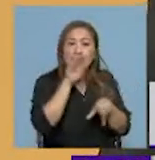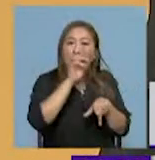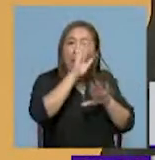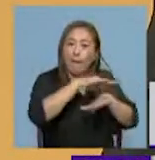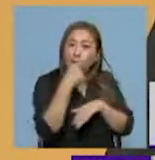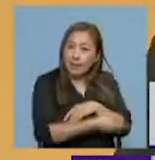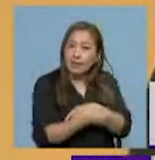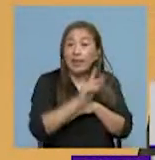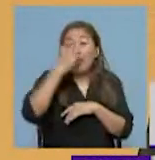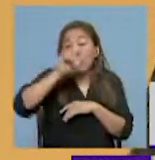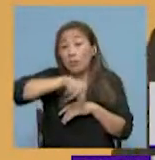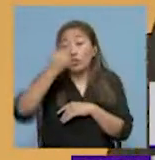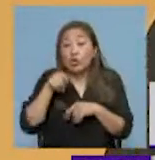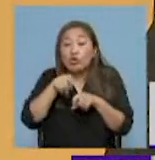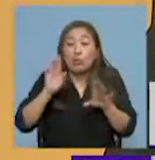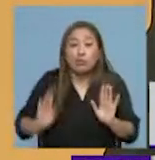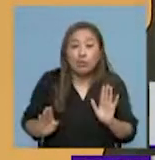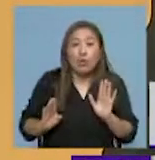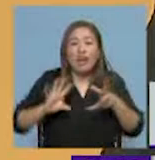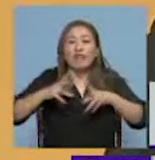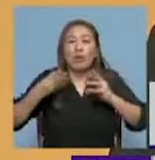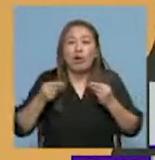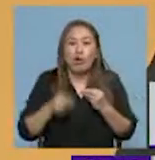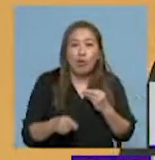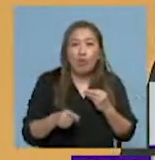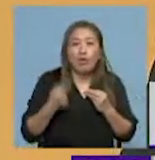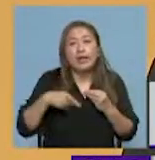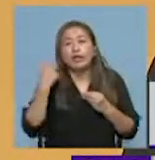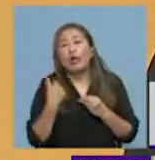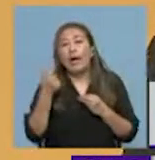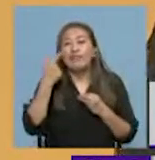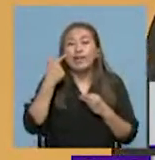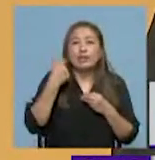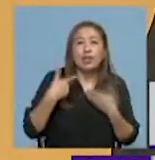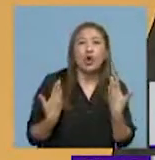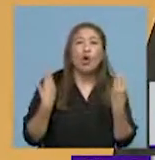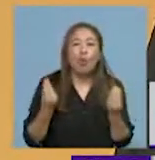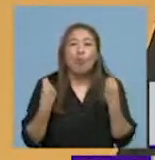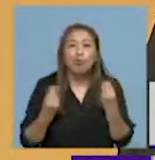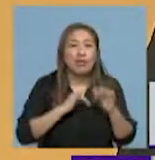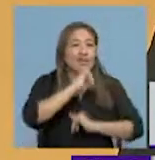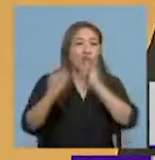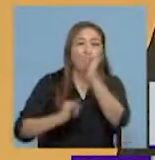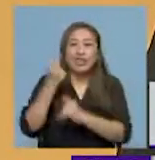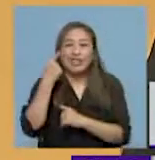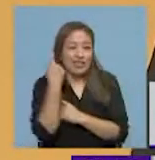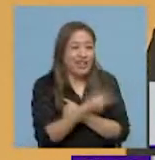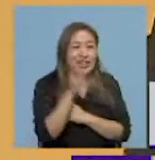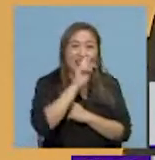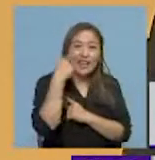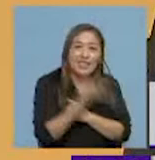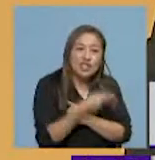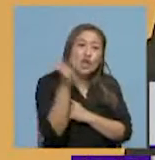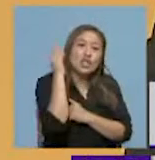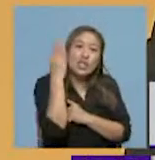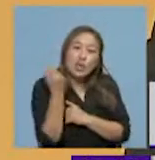ahora después está el otro punto cuál es el método entonces lo que tienes que hacer aquello cómo pueden hablar sin haber visto la niña sin escuchar a